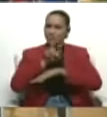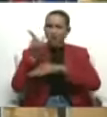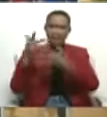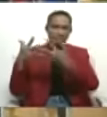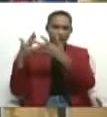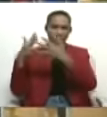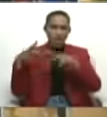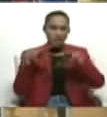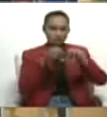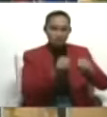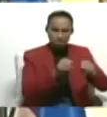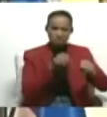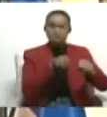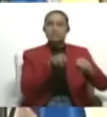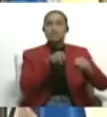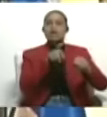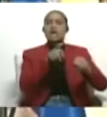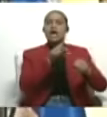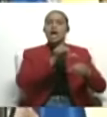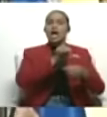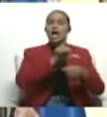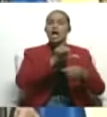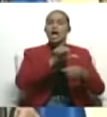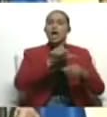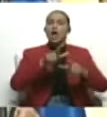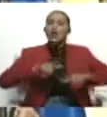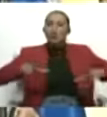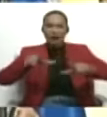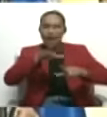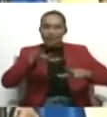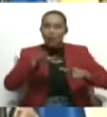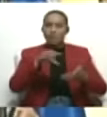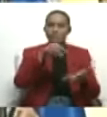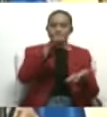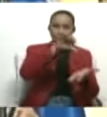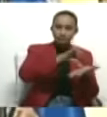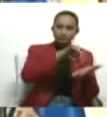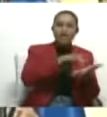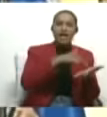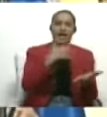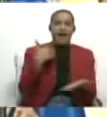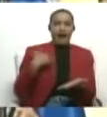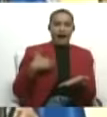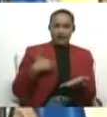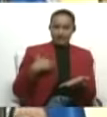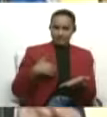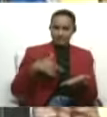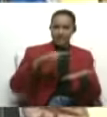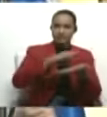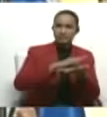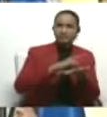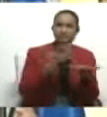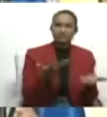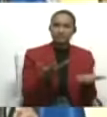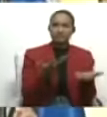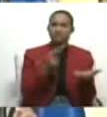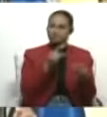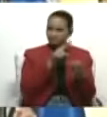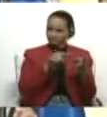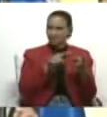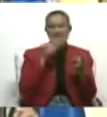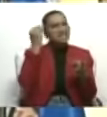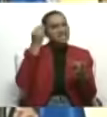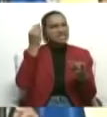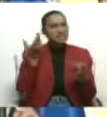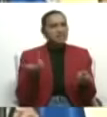de esta política barbárica de Estados Unidos y de sus satélites. Además de